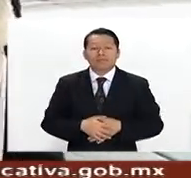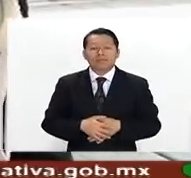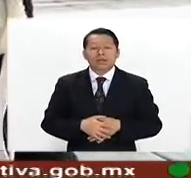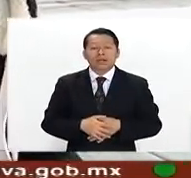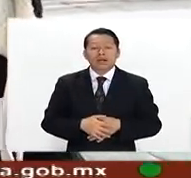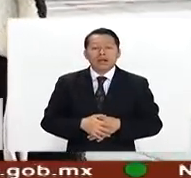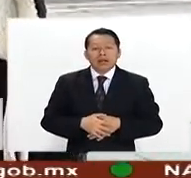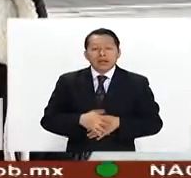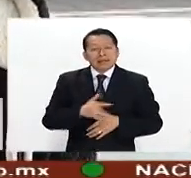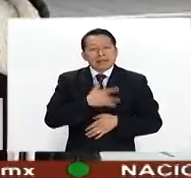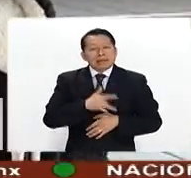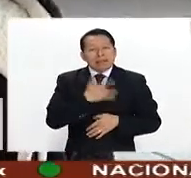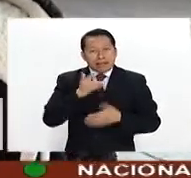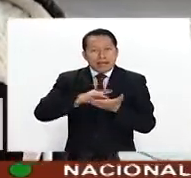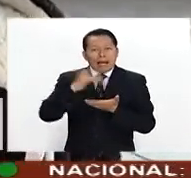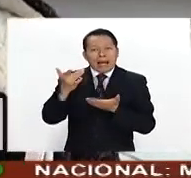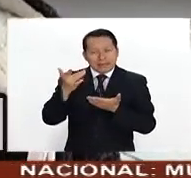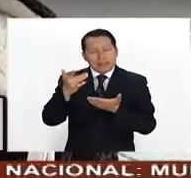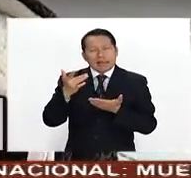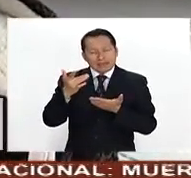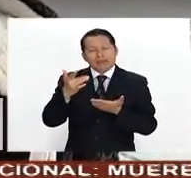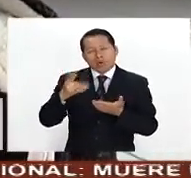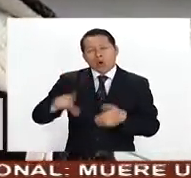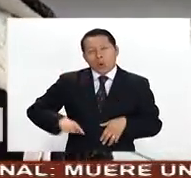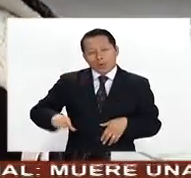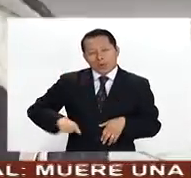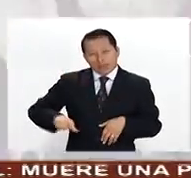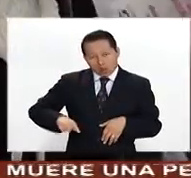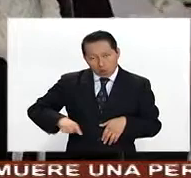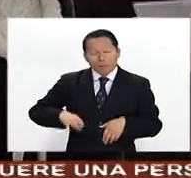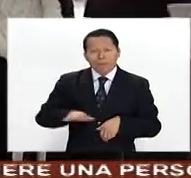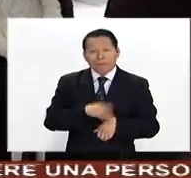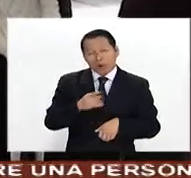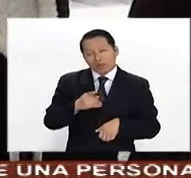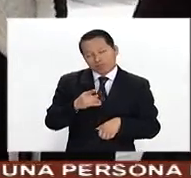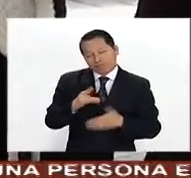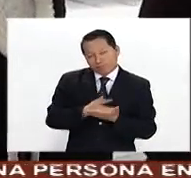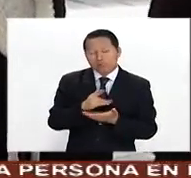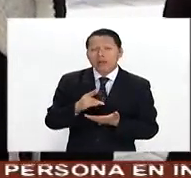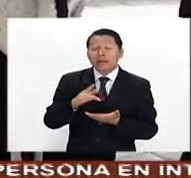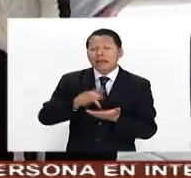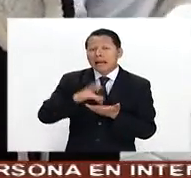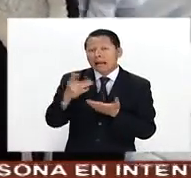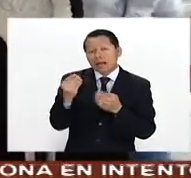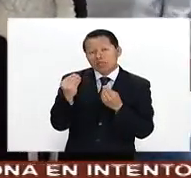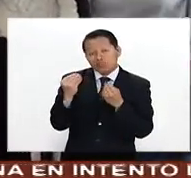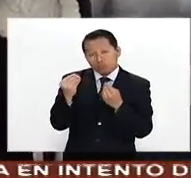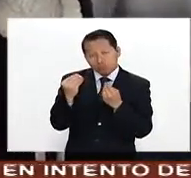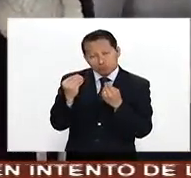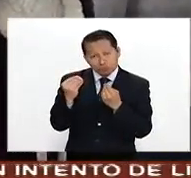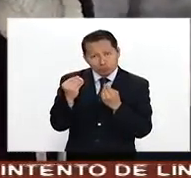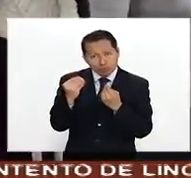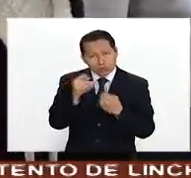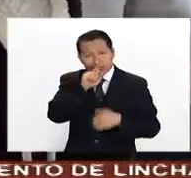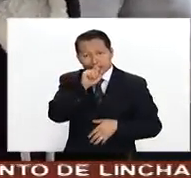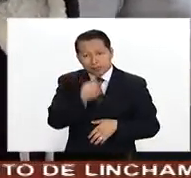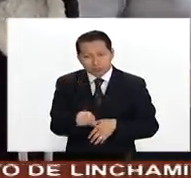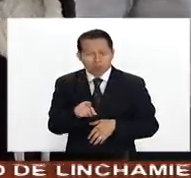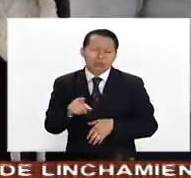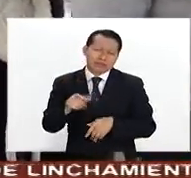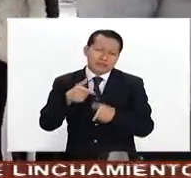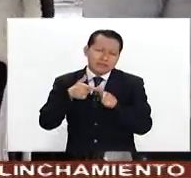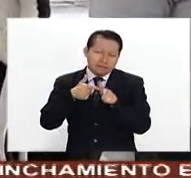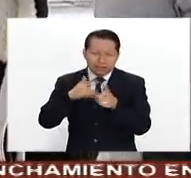muy agradecido con el gobierno, con los tres gobiernos, pues les agradecemos bastante en que nos